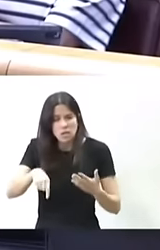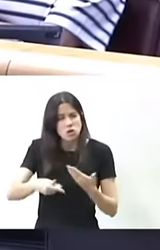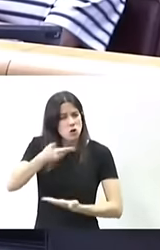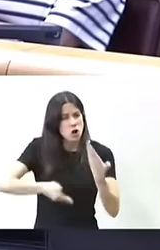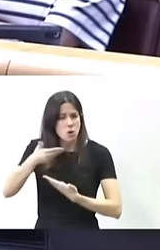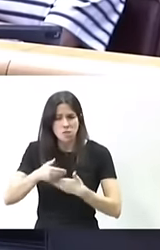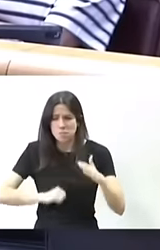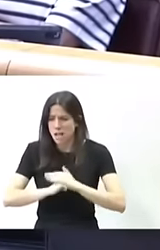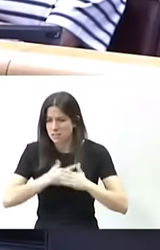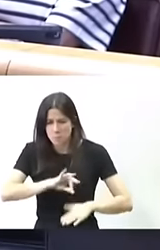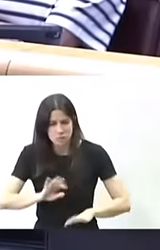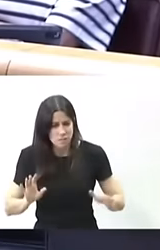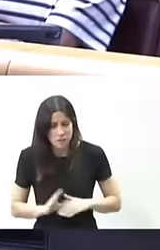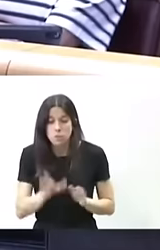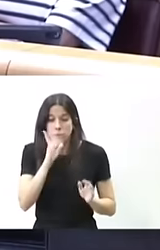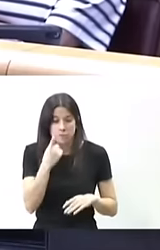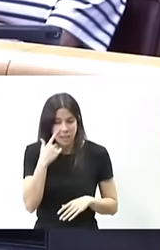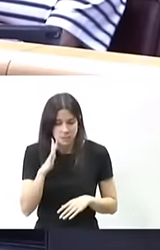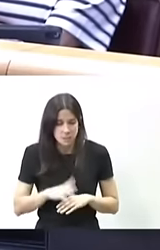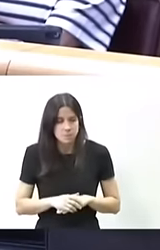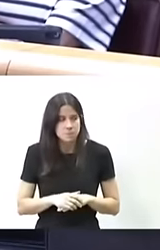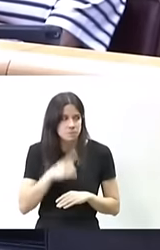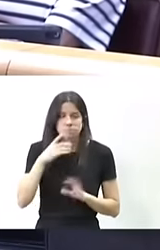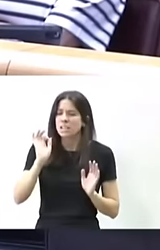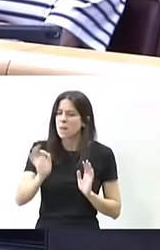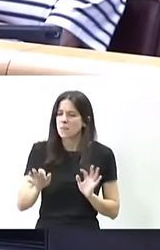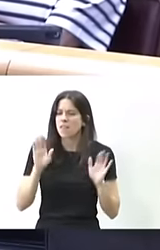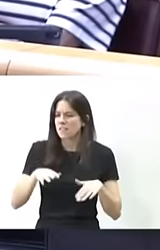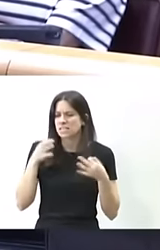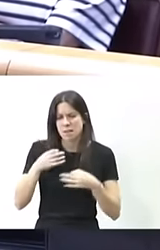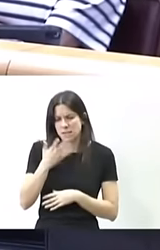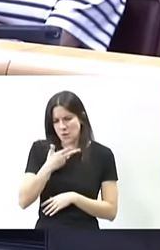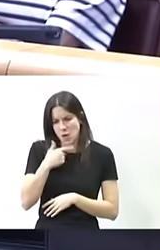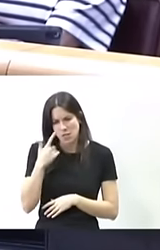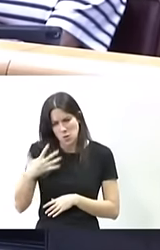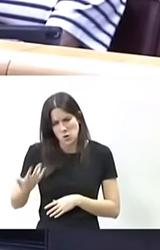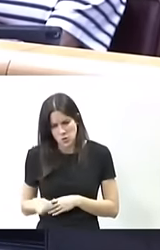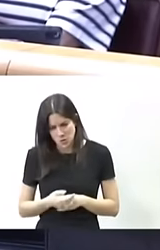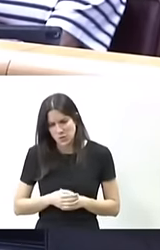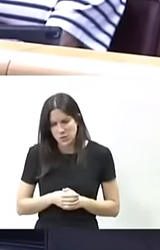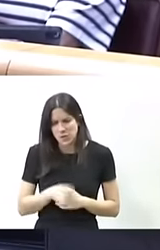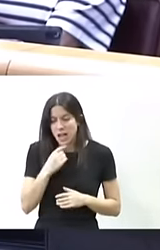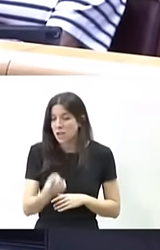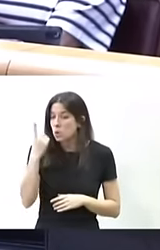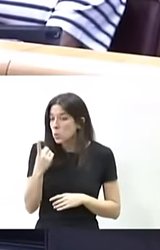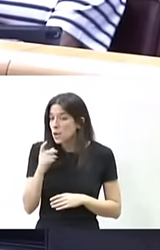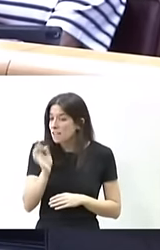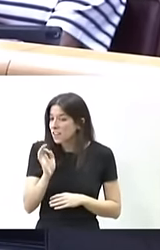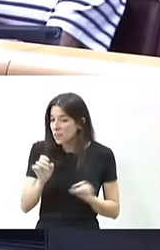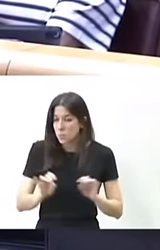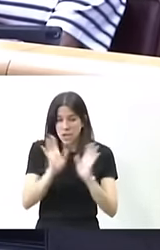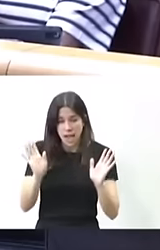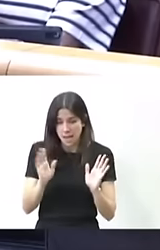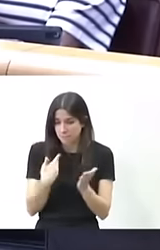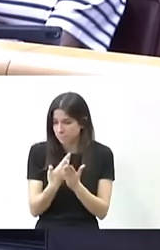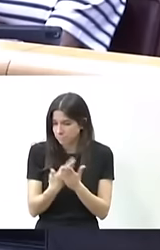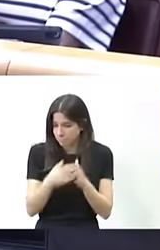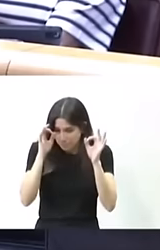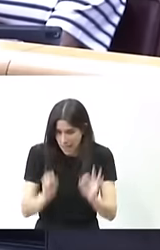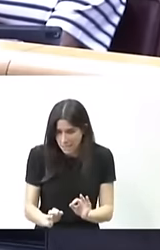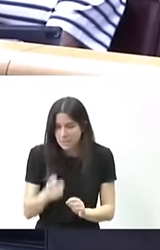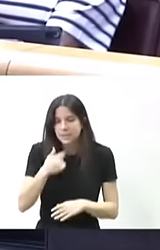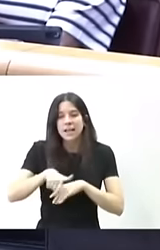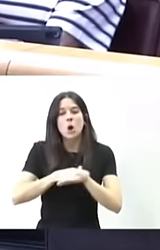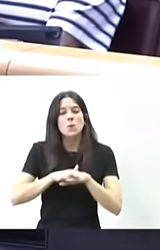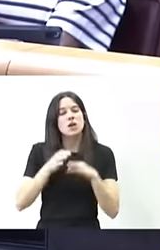Porque fíjese, la verdad siempre se abre camino. Y hay una que es absolutamente clara y palpable. Que nosotros, este Gobierno, siempre, con la